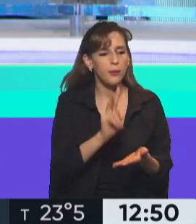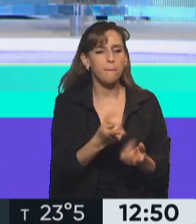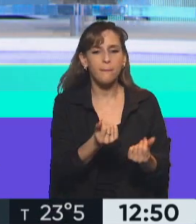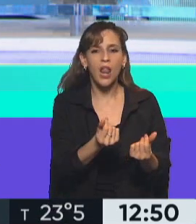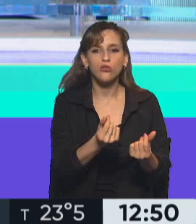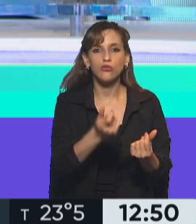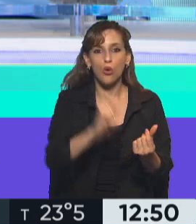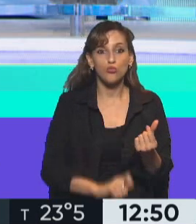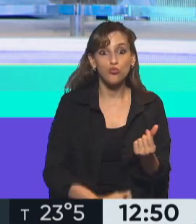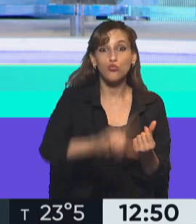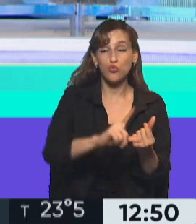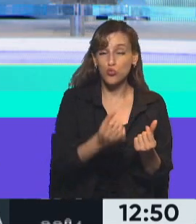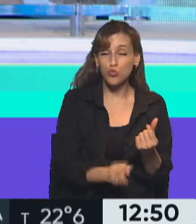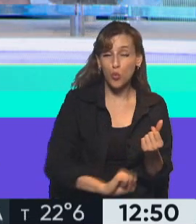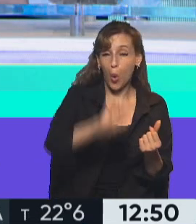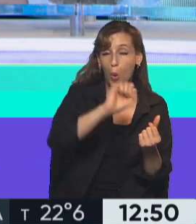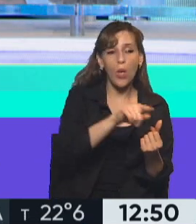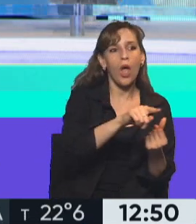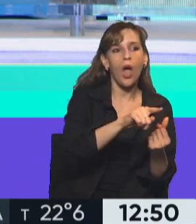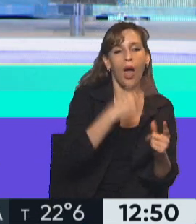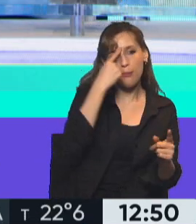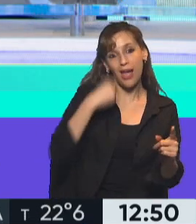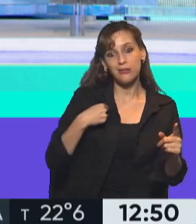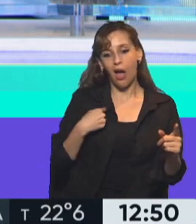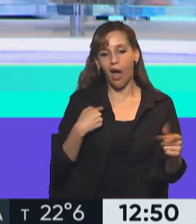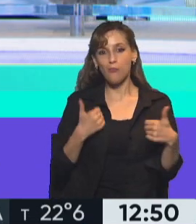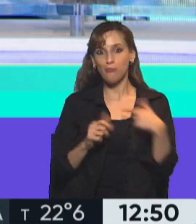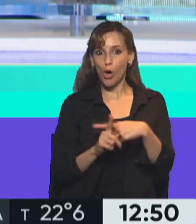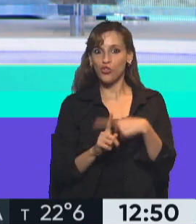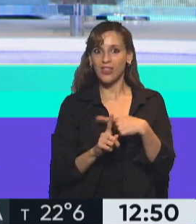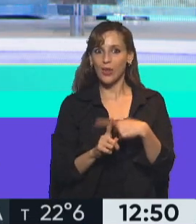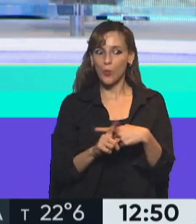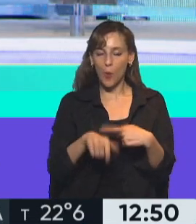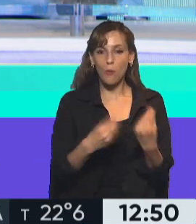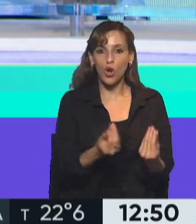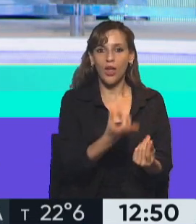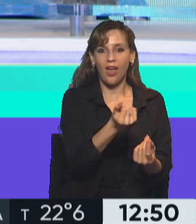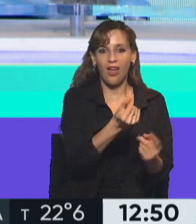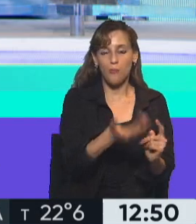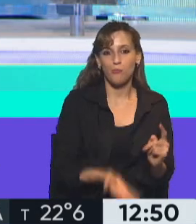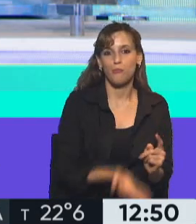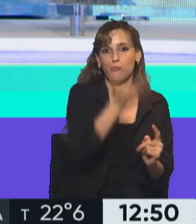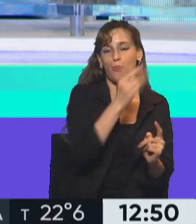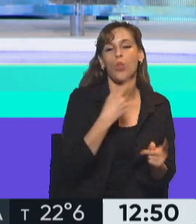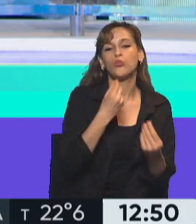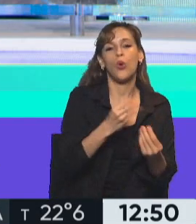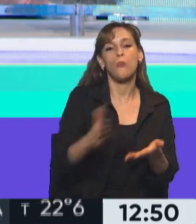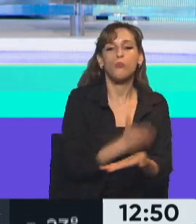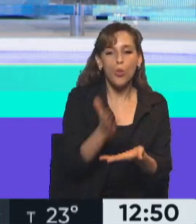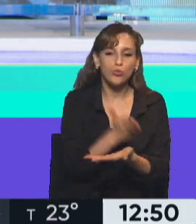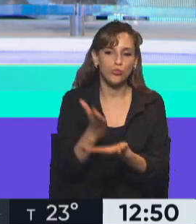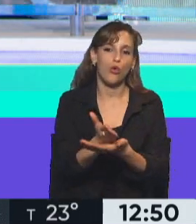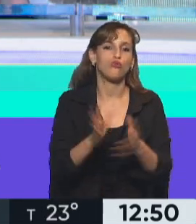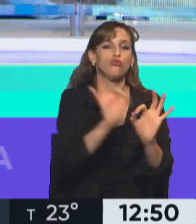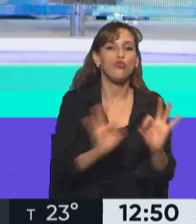precio, el resultado que uno pensaría rápidamente es, bueno, esto es beneficioso, o sería beneficioso, porque en la medida que aumentan, como estamos viendo, la soja, el trigo, el maíz,